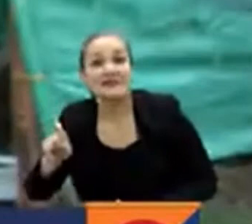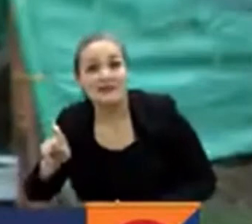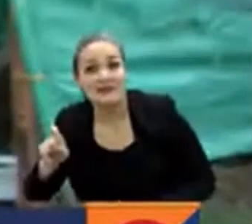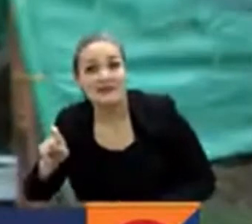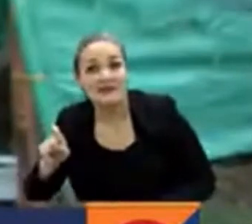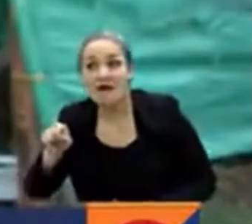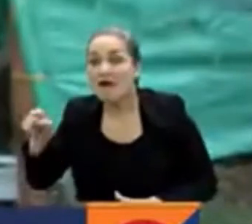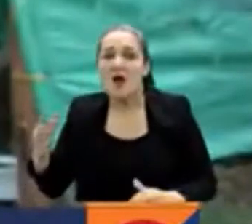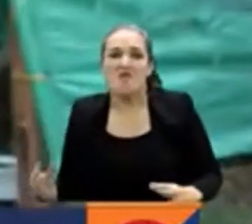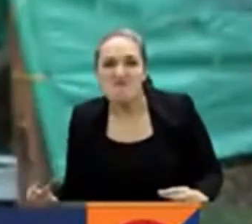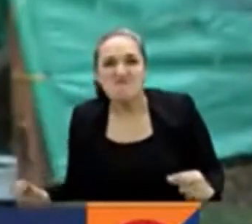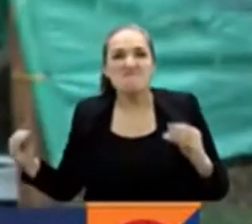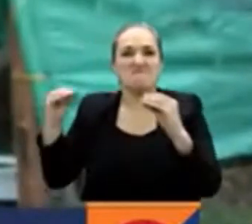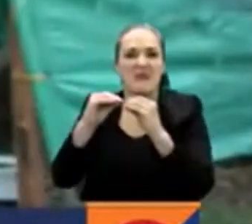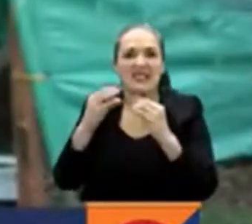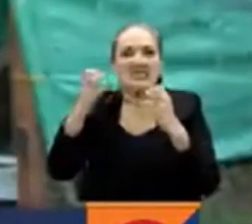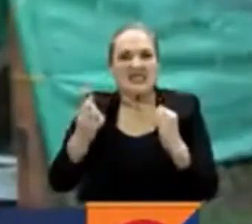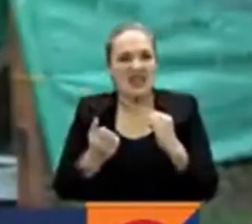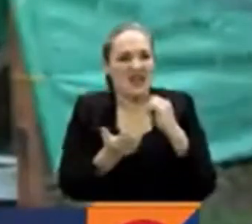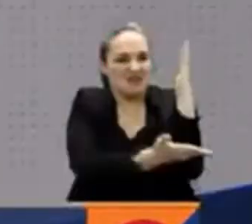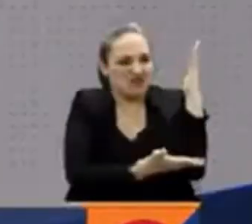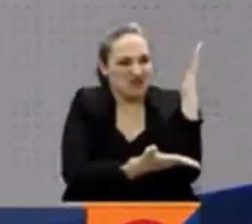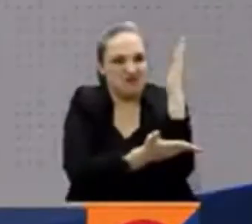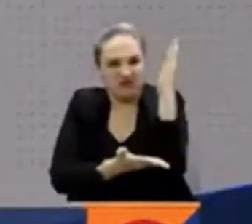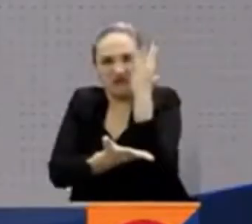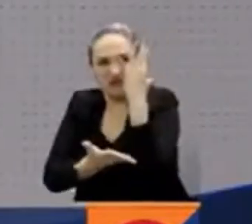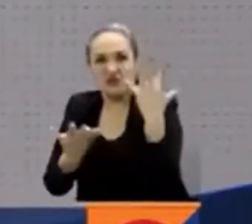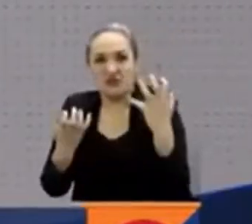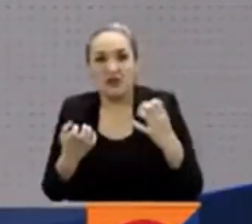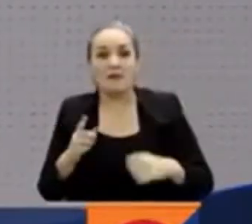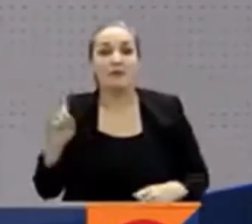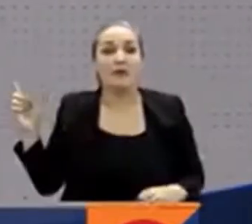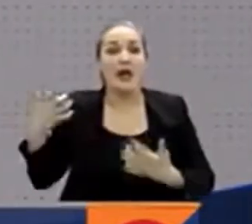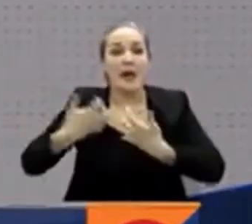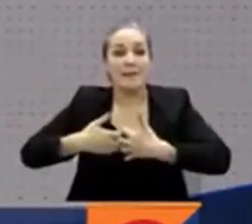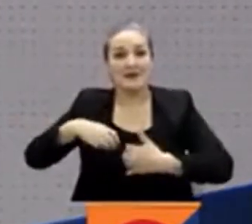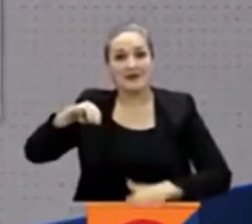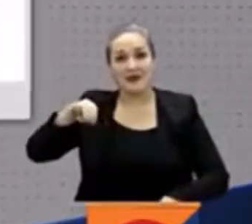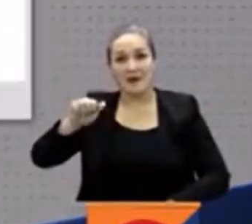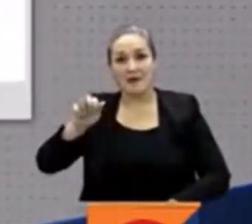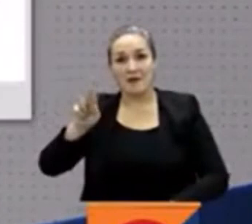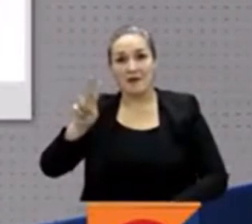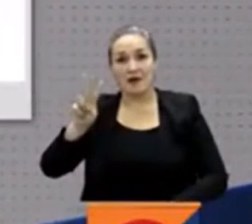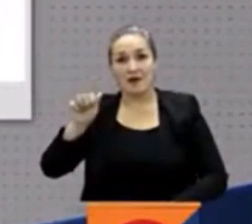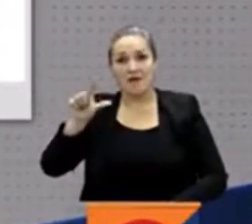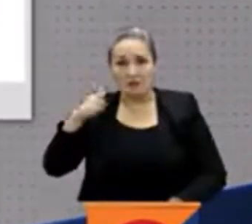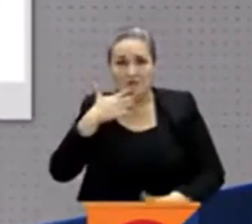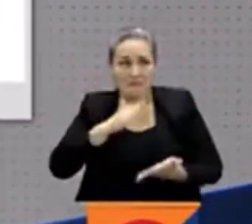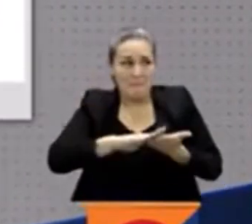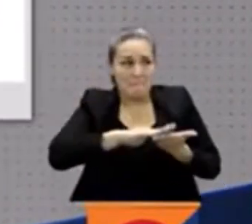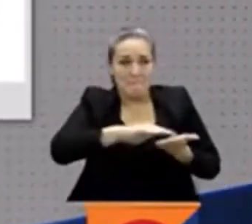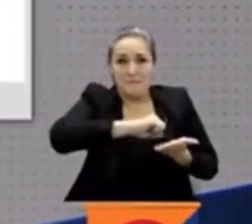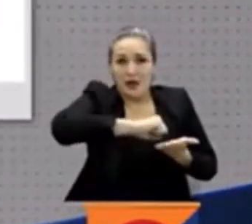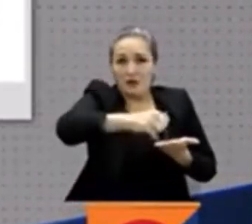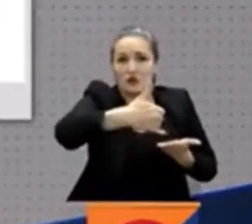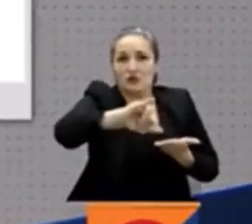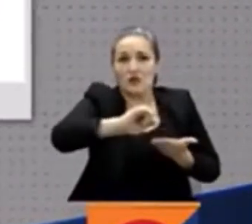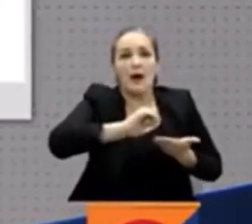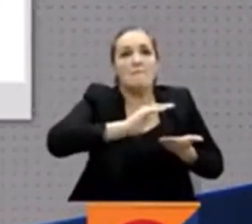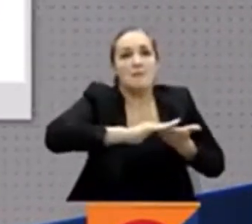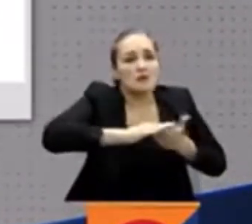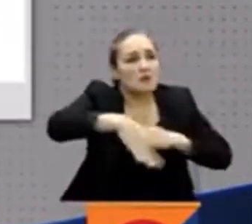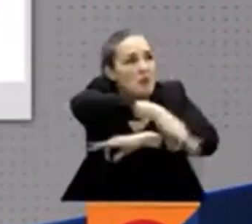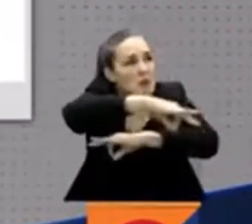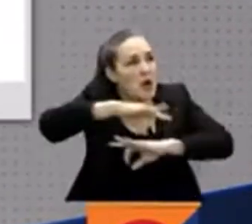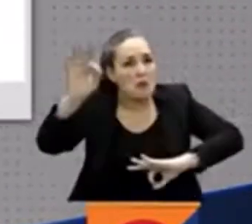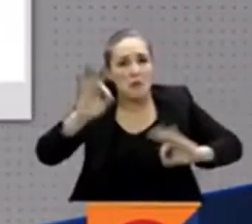y ellos quieren apropiarse de los que hacen falta. Marval en un comunicado manifestó que cuentan con las licencias urbanísticas pertinentes